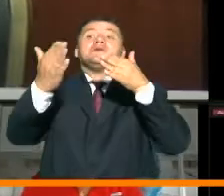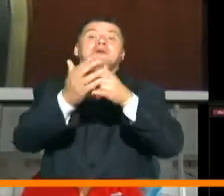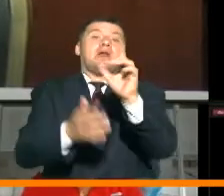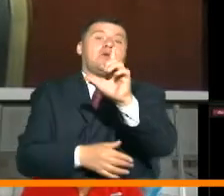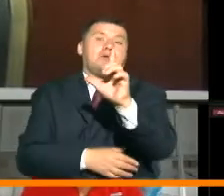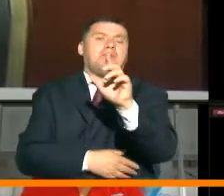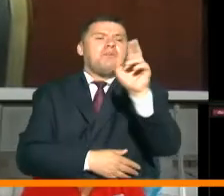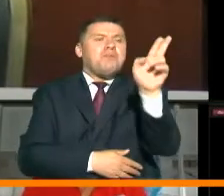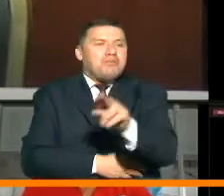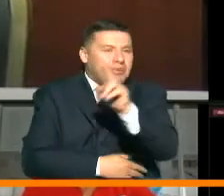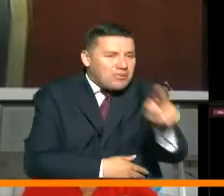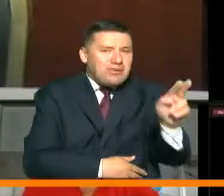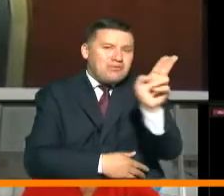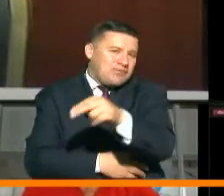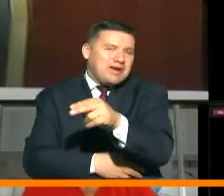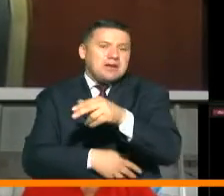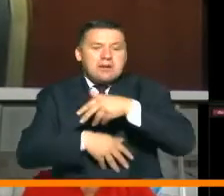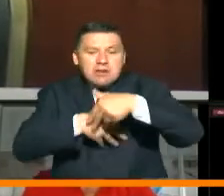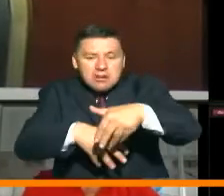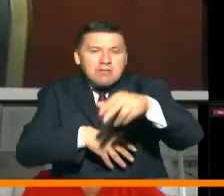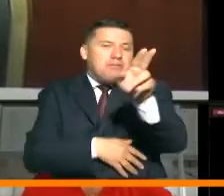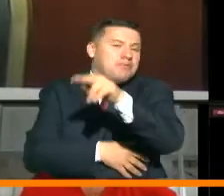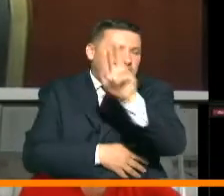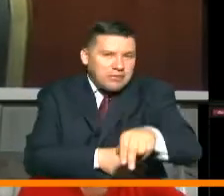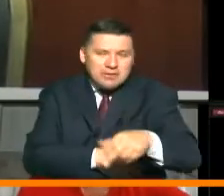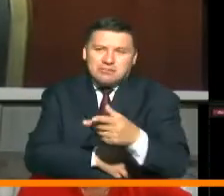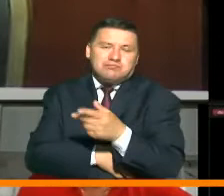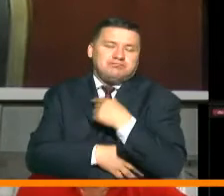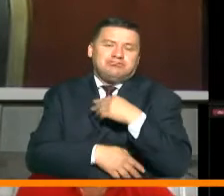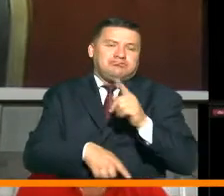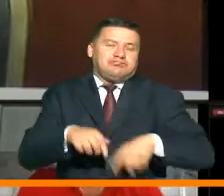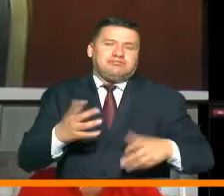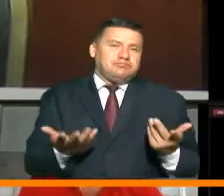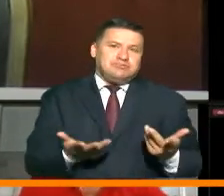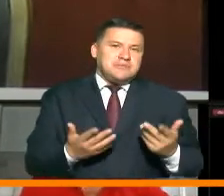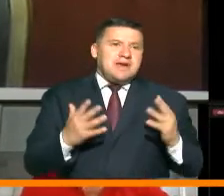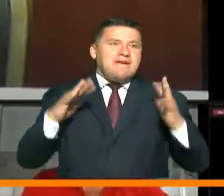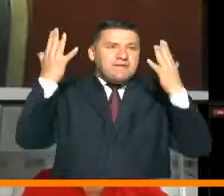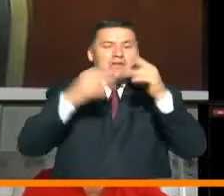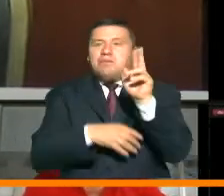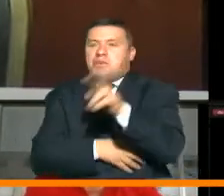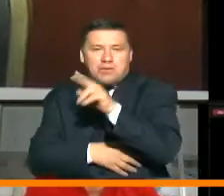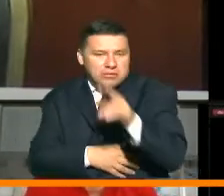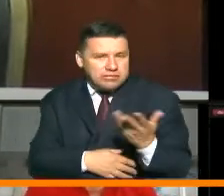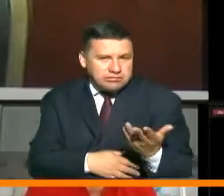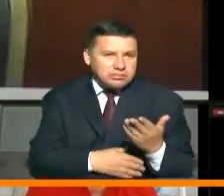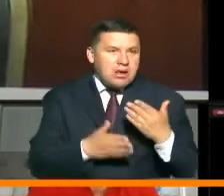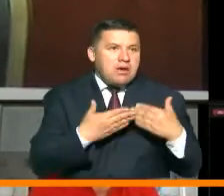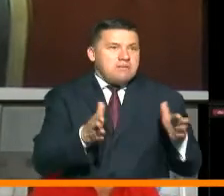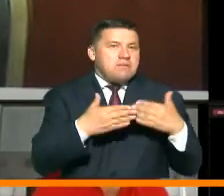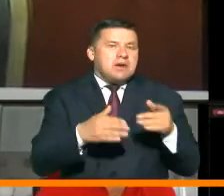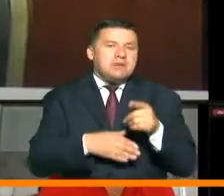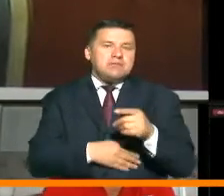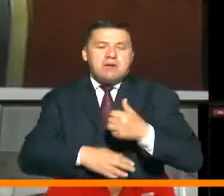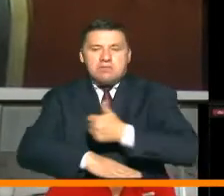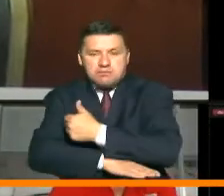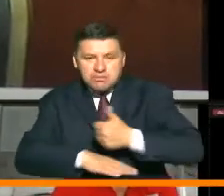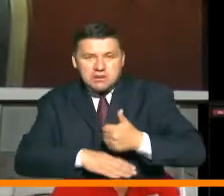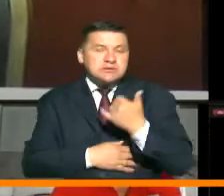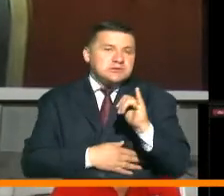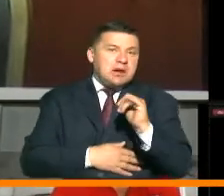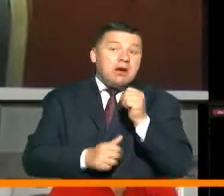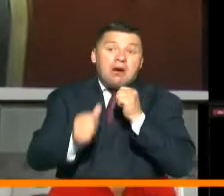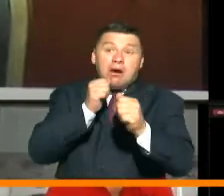todos los manifestaciones públicas y no permitir ningún tipo de fiestas ni apertura de bares ya el